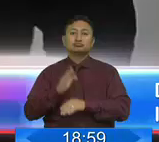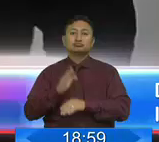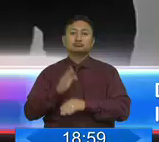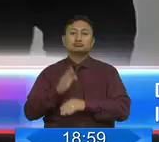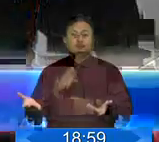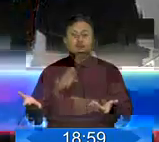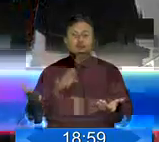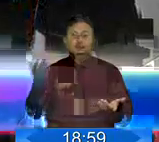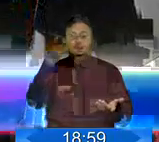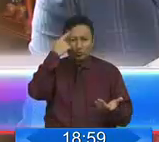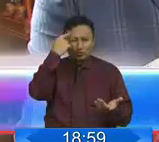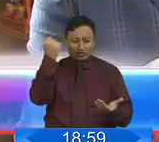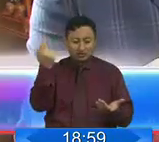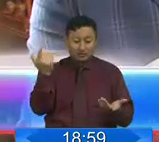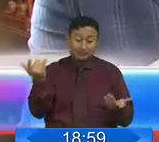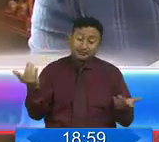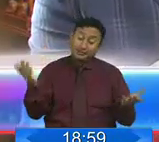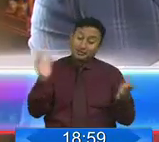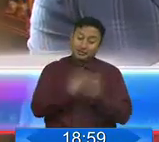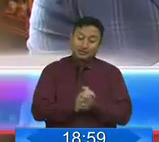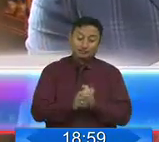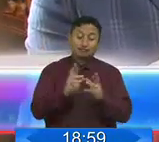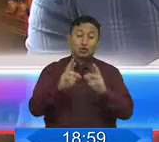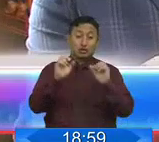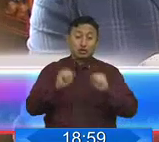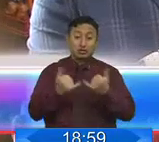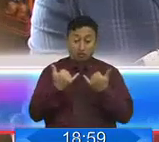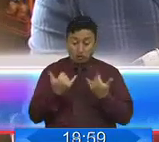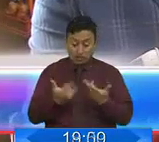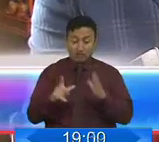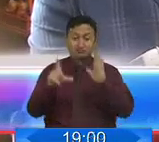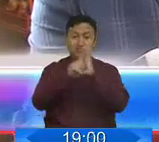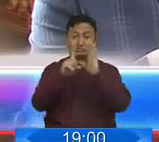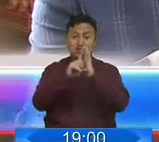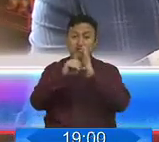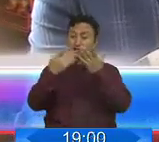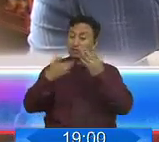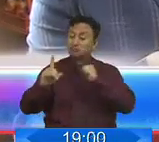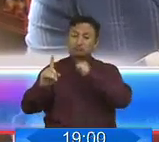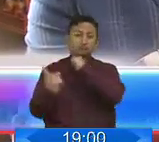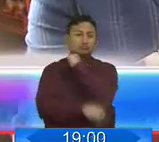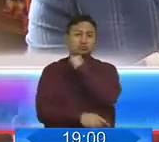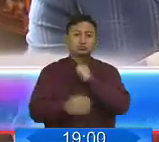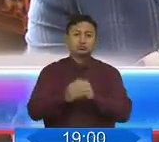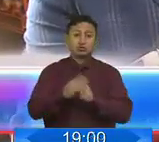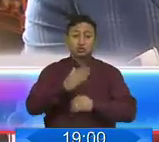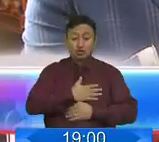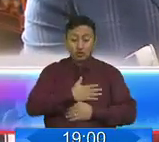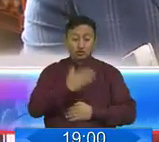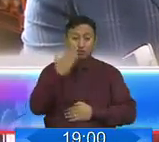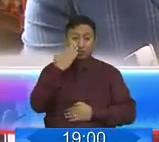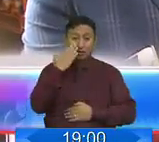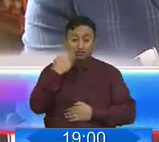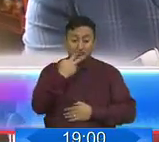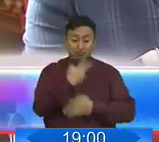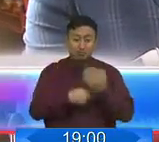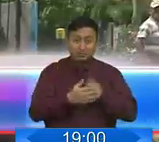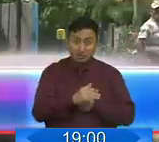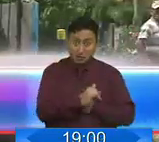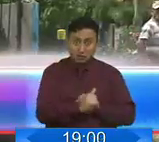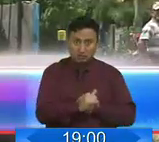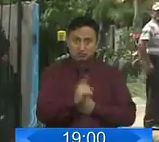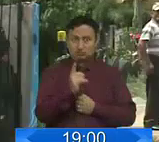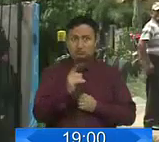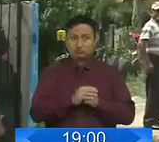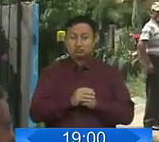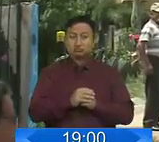cosas, pero bueno, son cosas que suceden y espero que las leyes sea con todo. Realmente le hablo como madre, no quisiera que a mis hijas les pasen eso. Por